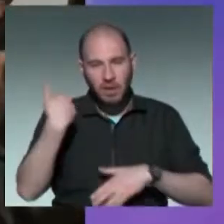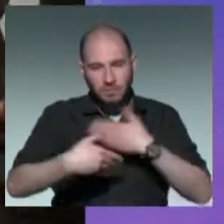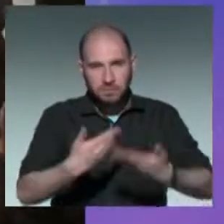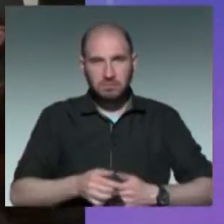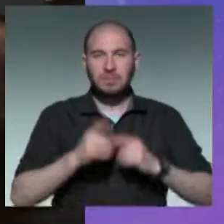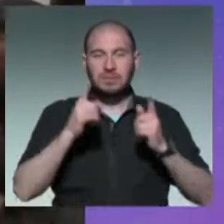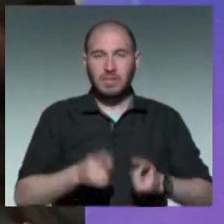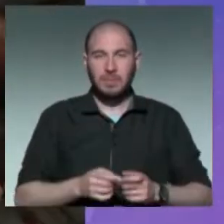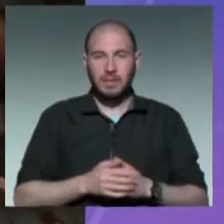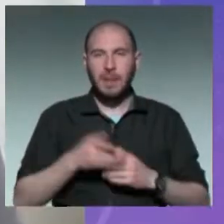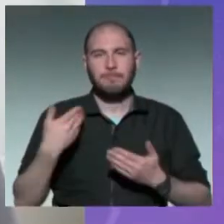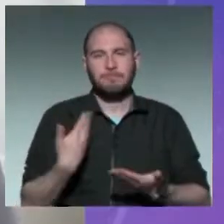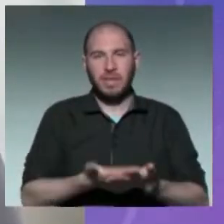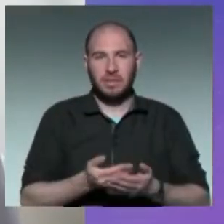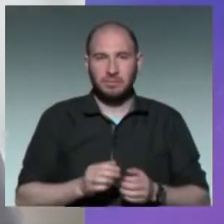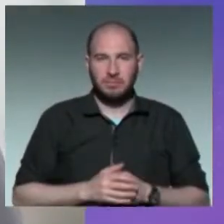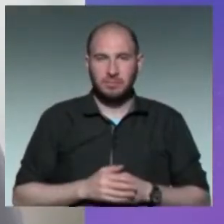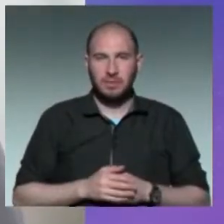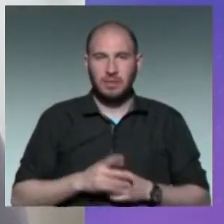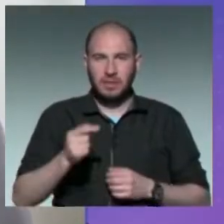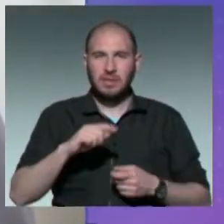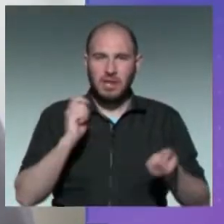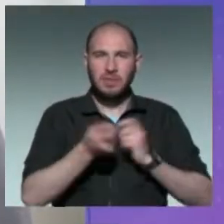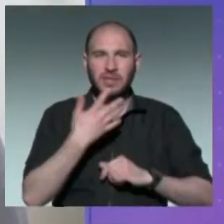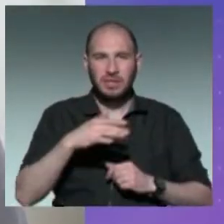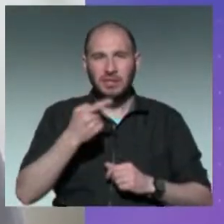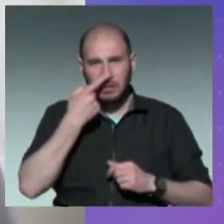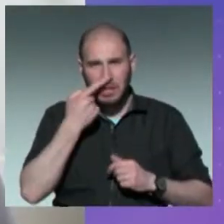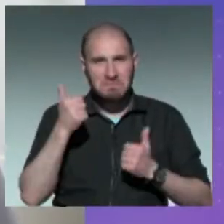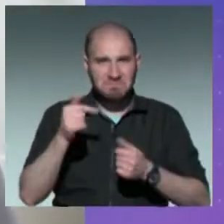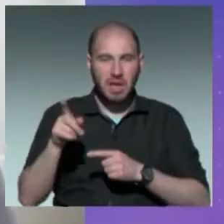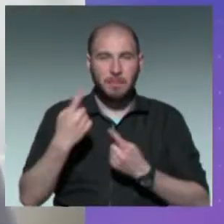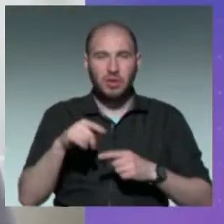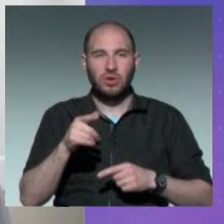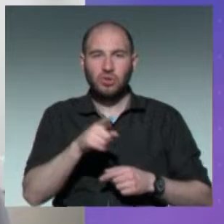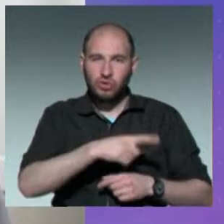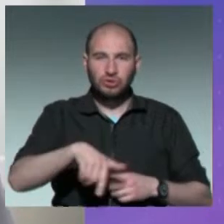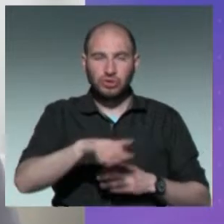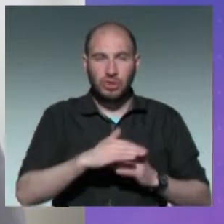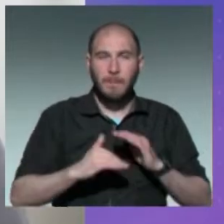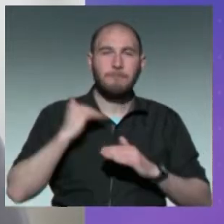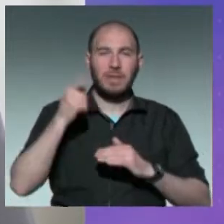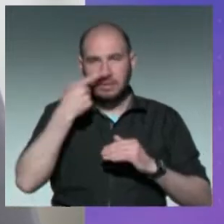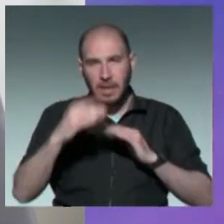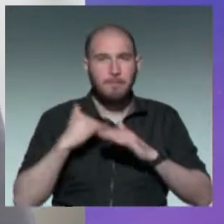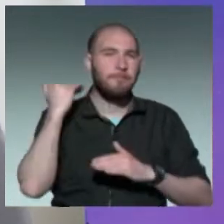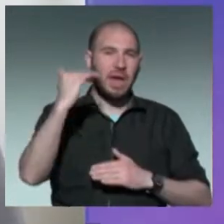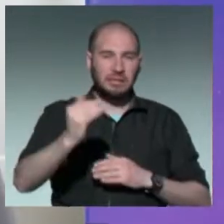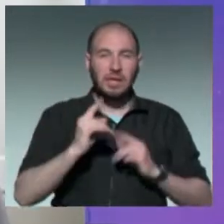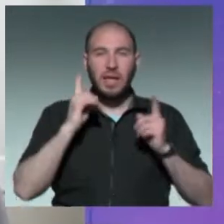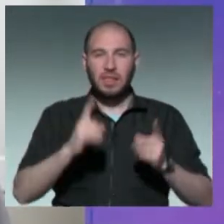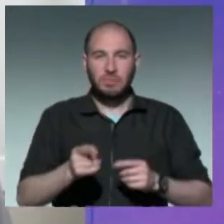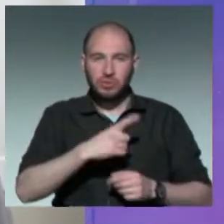lo tanto también es una exigencia. Todo cambio es entendible, tienen intereses, son legítimos, pero nosotros tenemos que estar por encima de esos intereses y tenemos